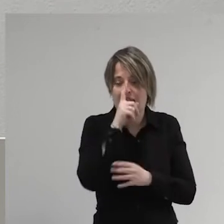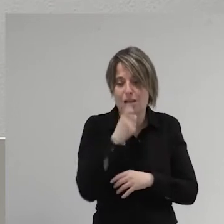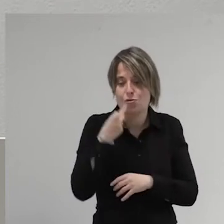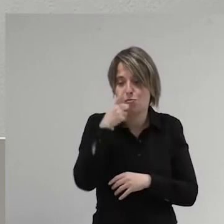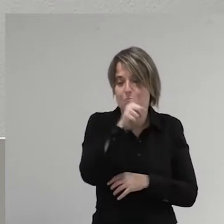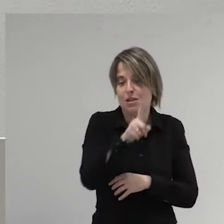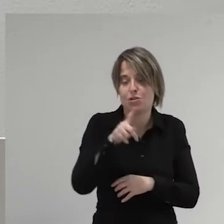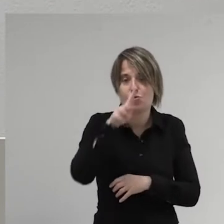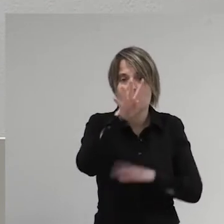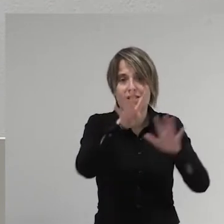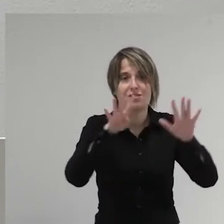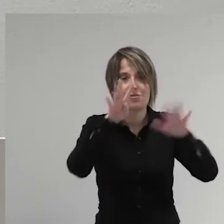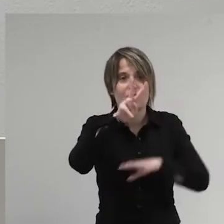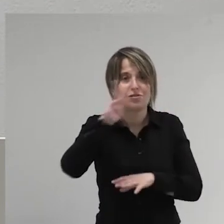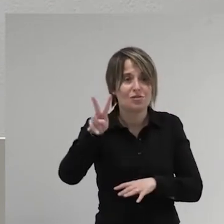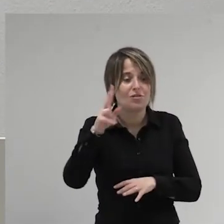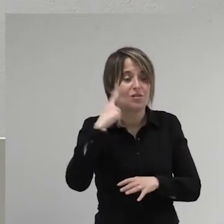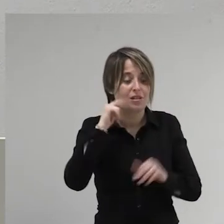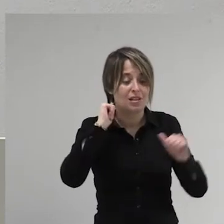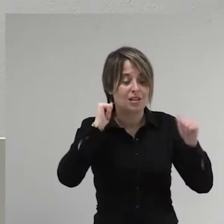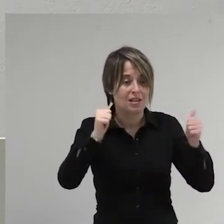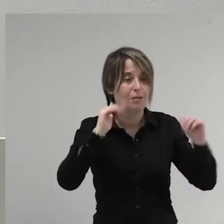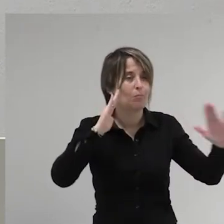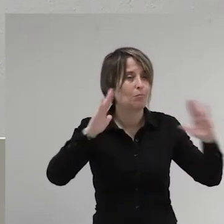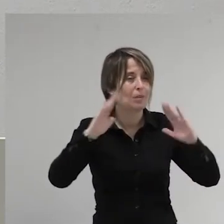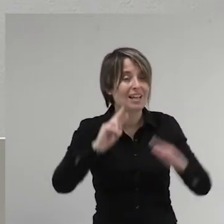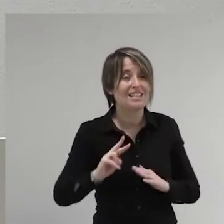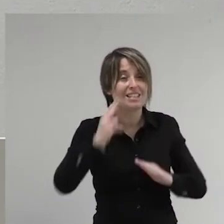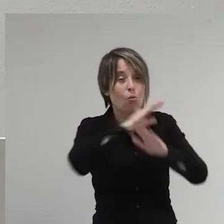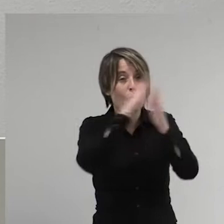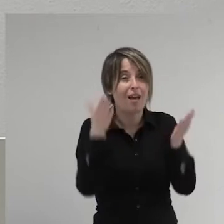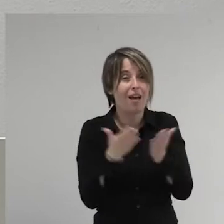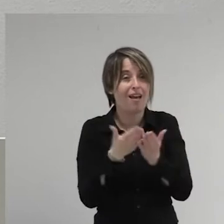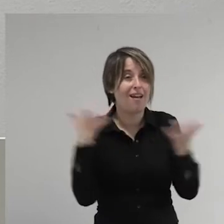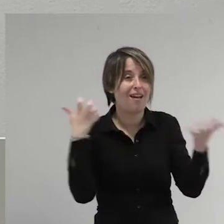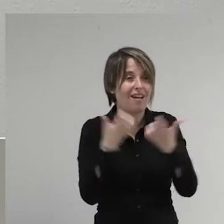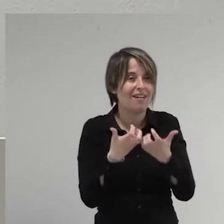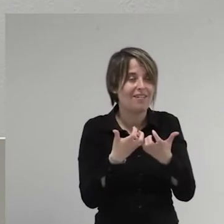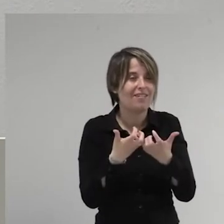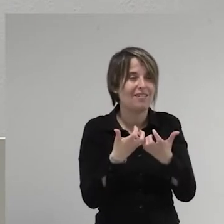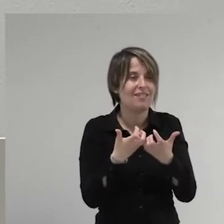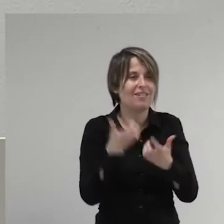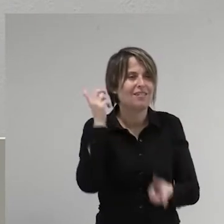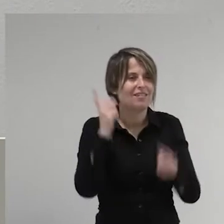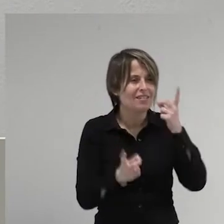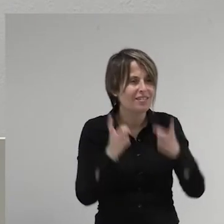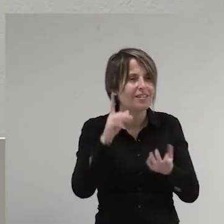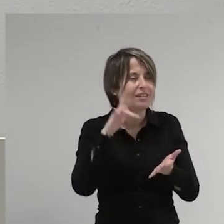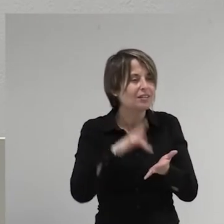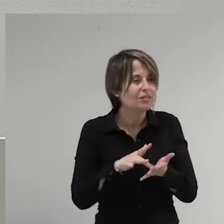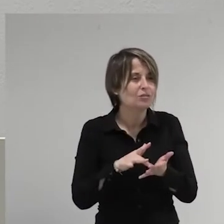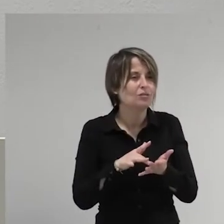1492. O sea, no, bueno, hemos tenido, o sea, desde la Segunda Guerra Mundial, ahora con las nuevas retóricas, no entraré ni siquiera en las